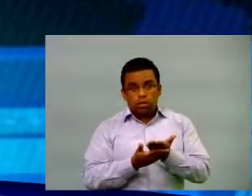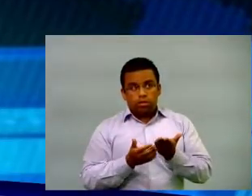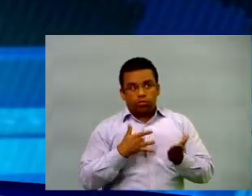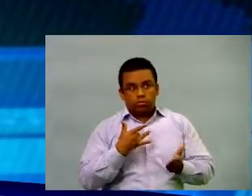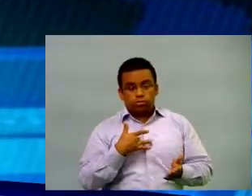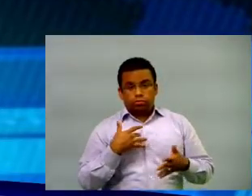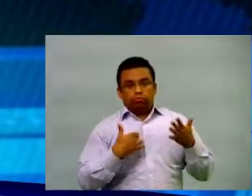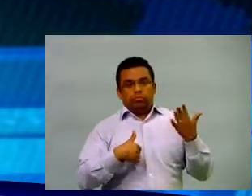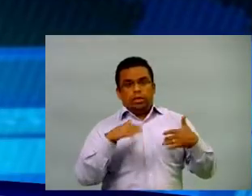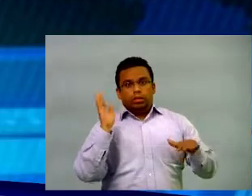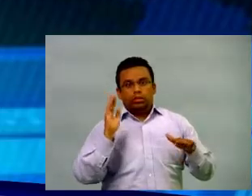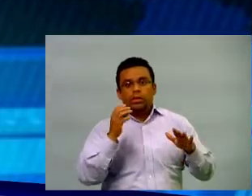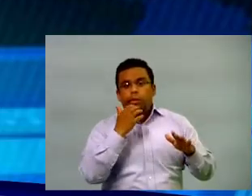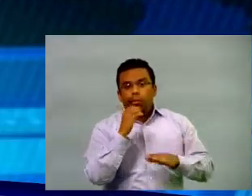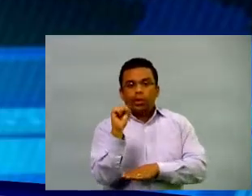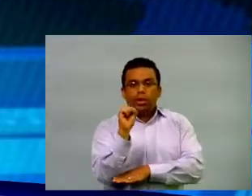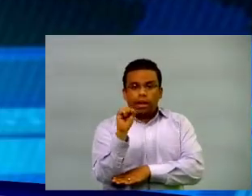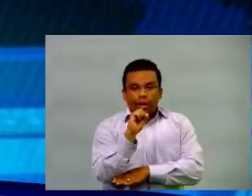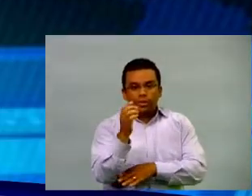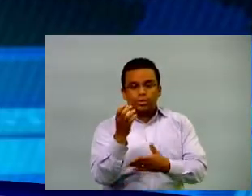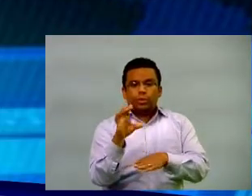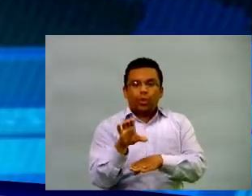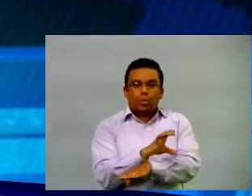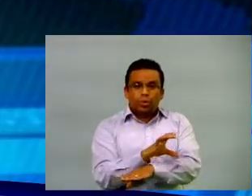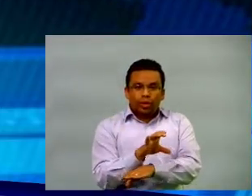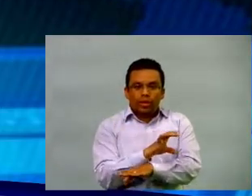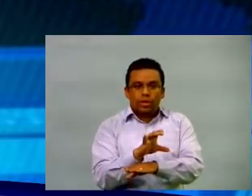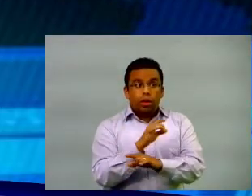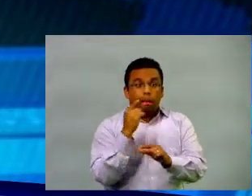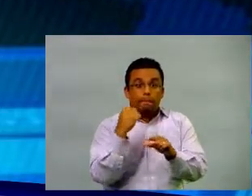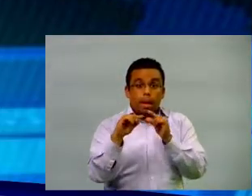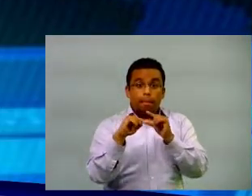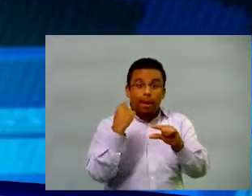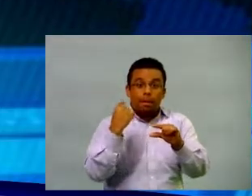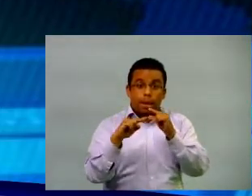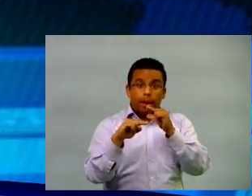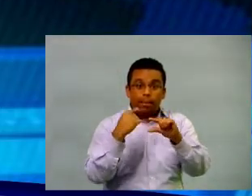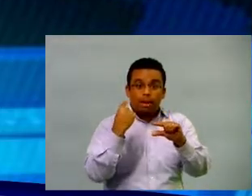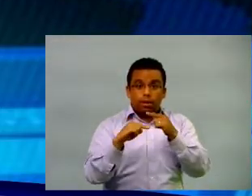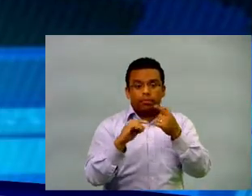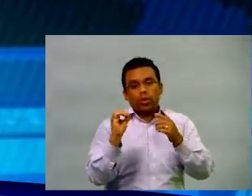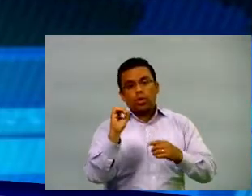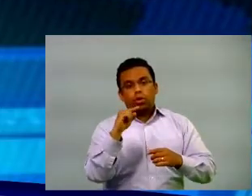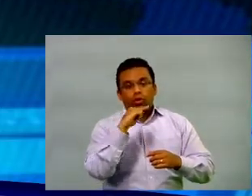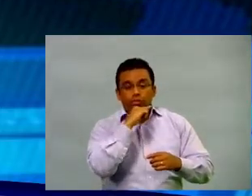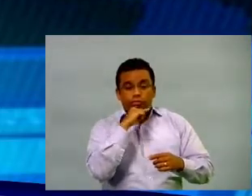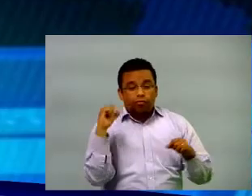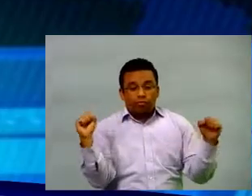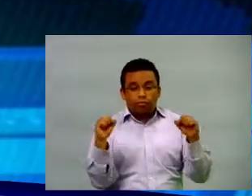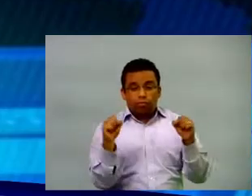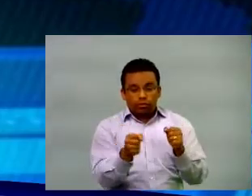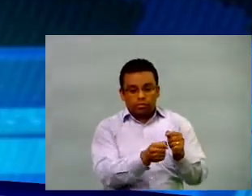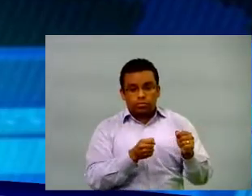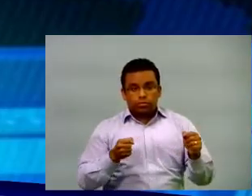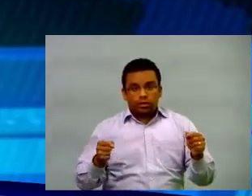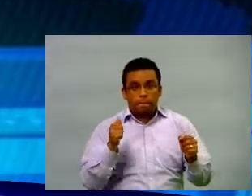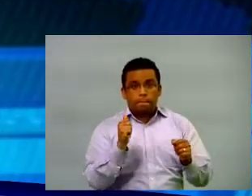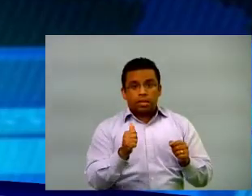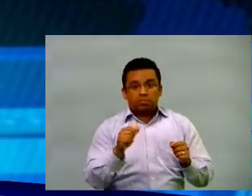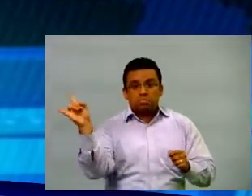nunca, con carros, con computadores que envían información y reciben, neveras que hacen los pedidos de manera